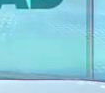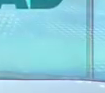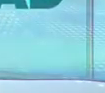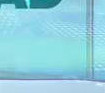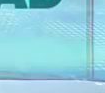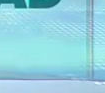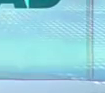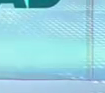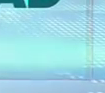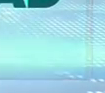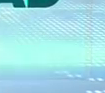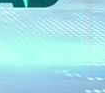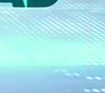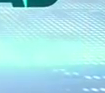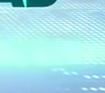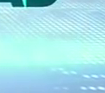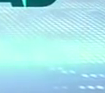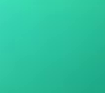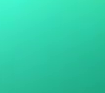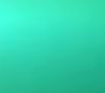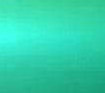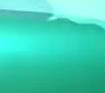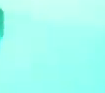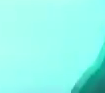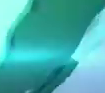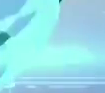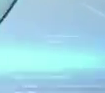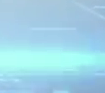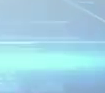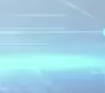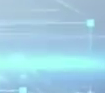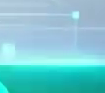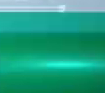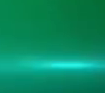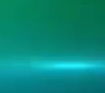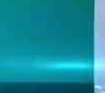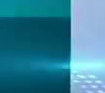qué calle desvían ese flujo que viene desde el Parque de Urdesa?